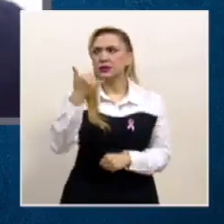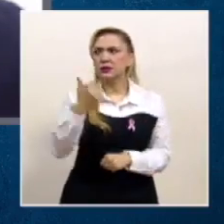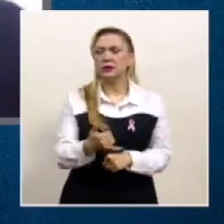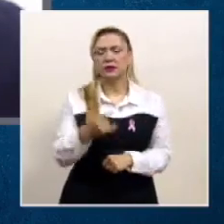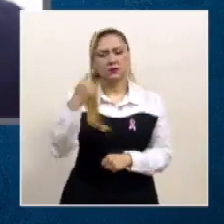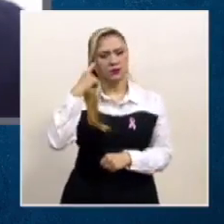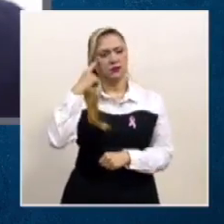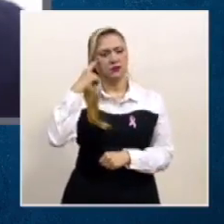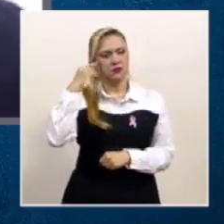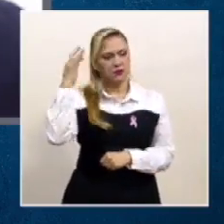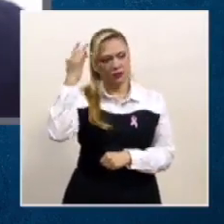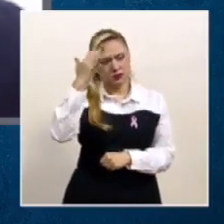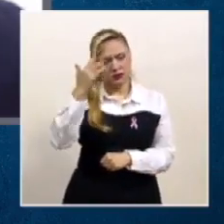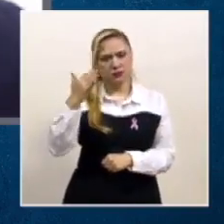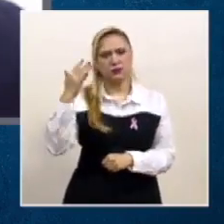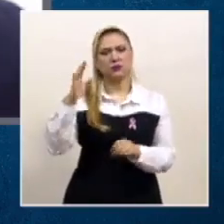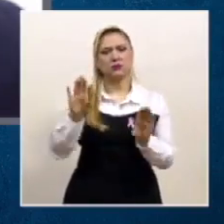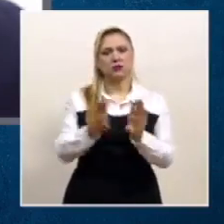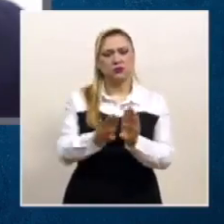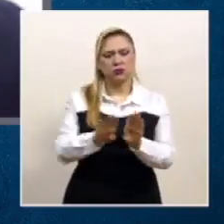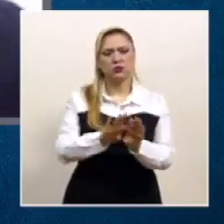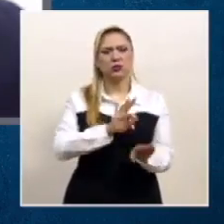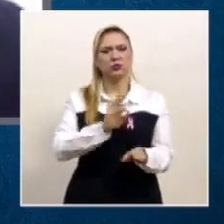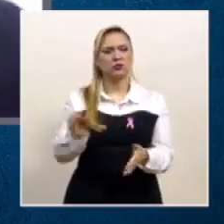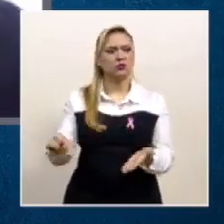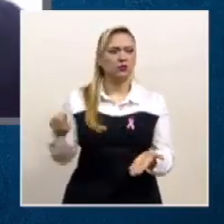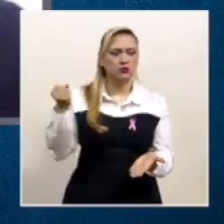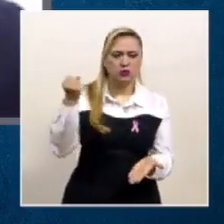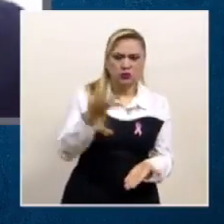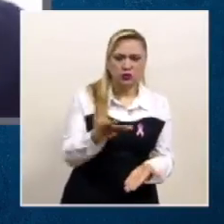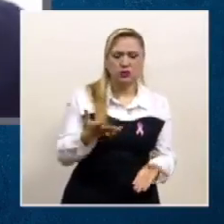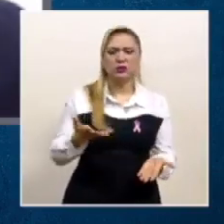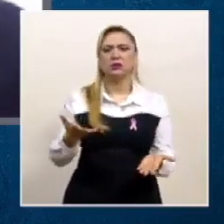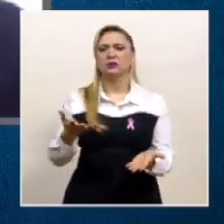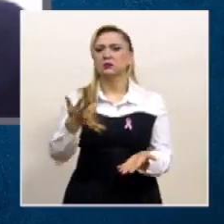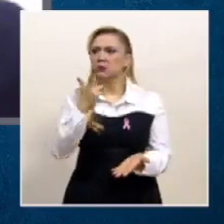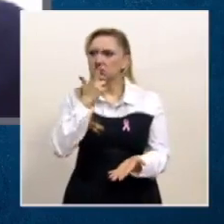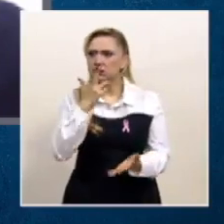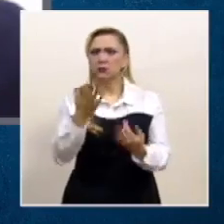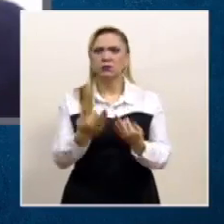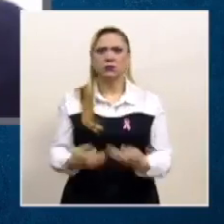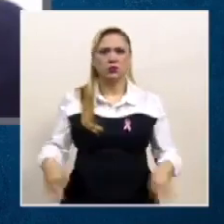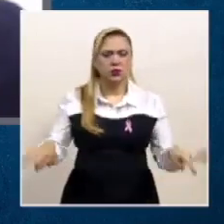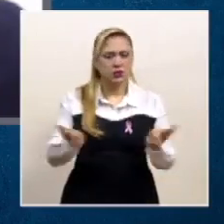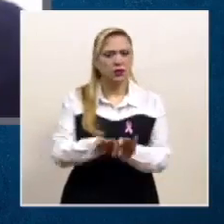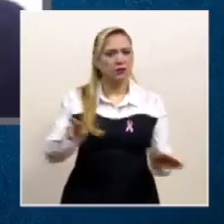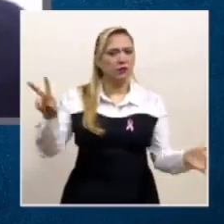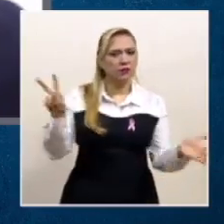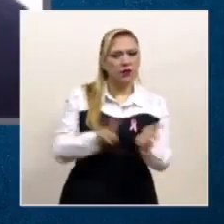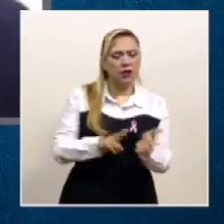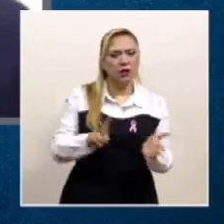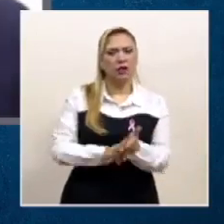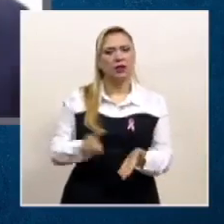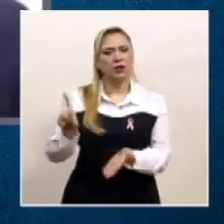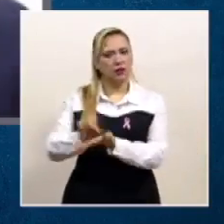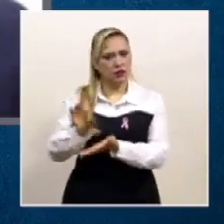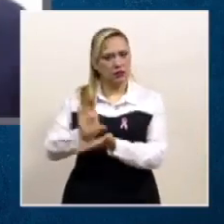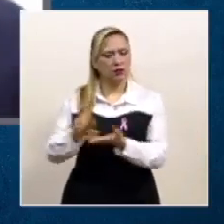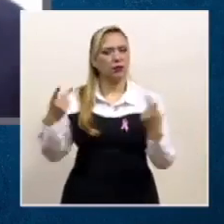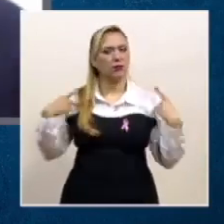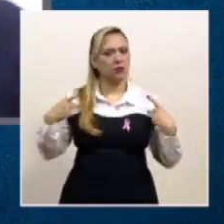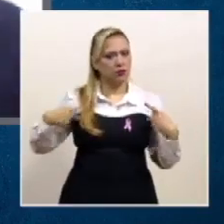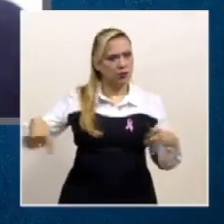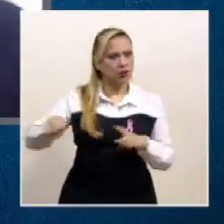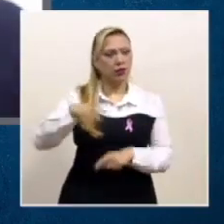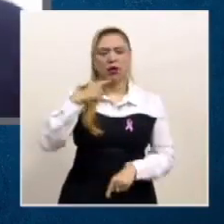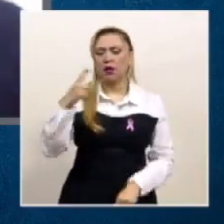tomemos conciencia de los valores y las aportaciones que tienen las personas con discapacidad en la comunidad. Casos como los que mencionaba